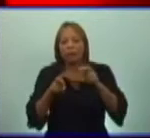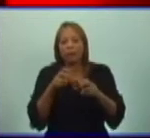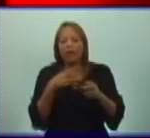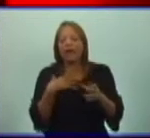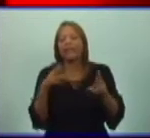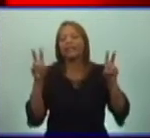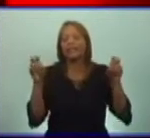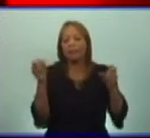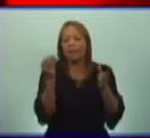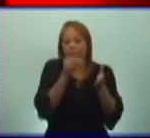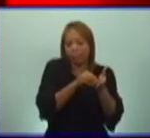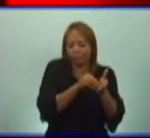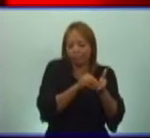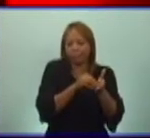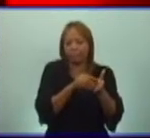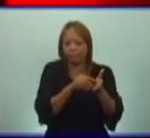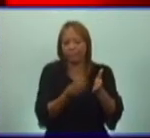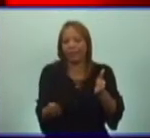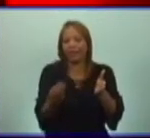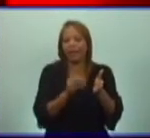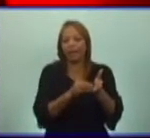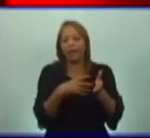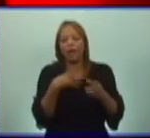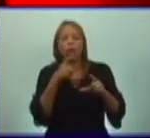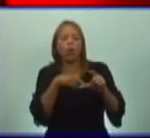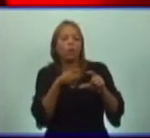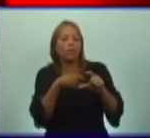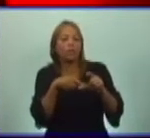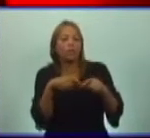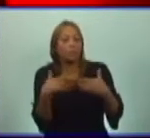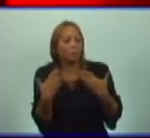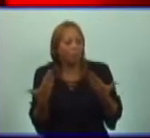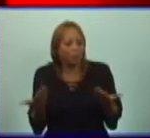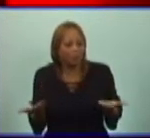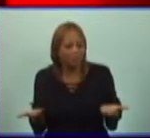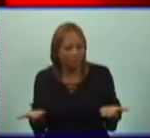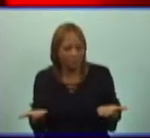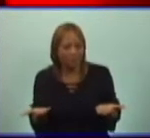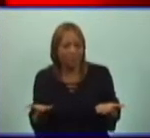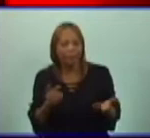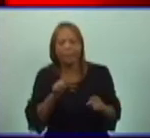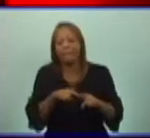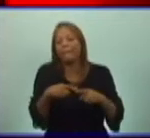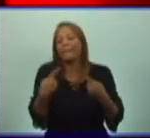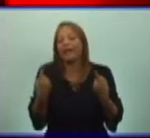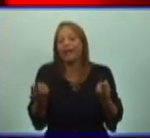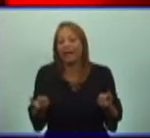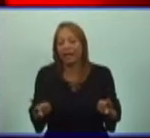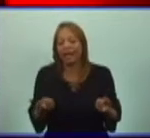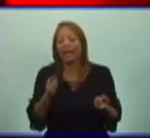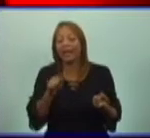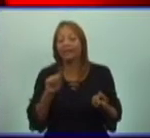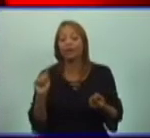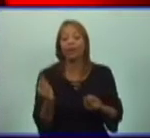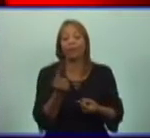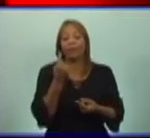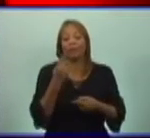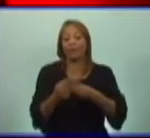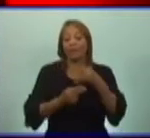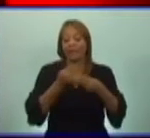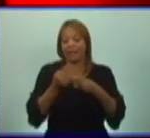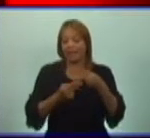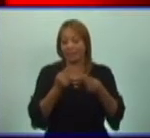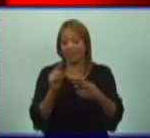tema. ¿Qué contenidos aborda? ¿Para qué? Esa es la intención del